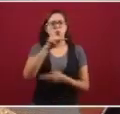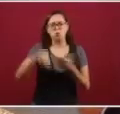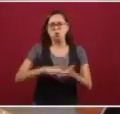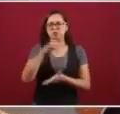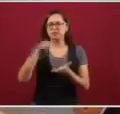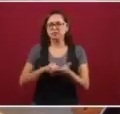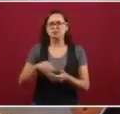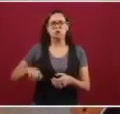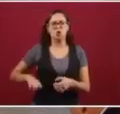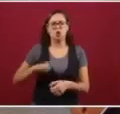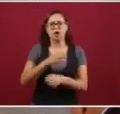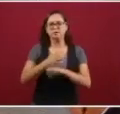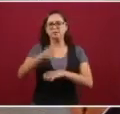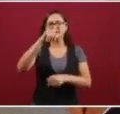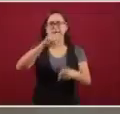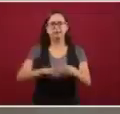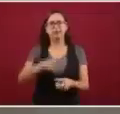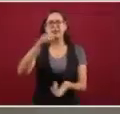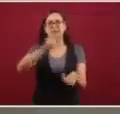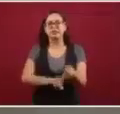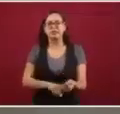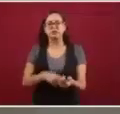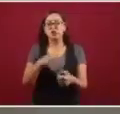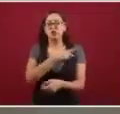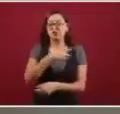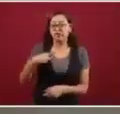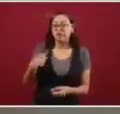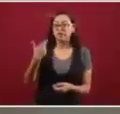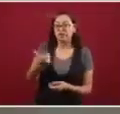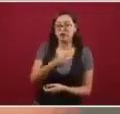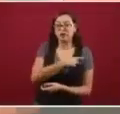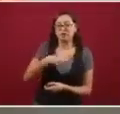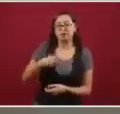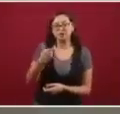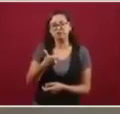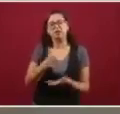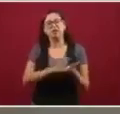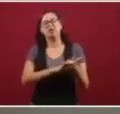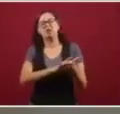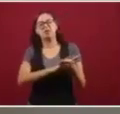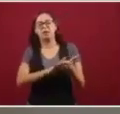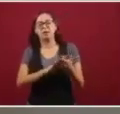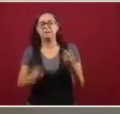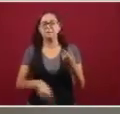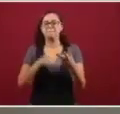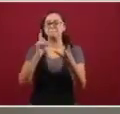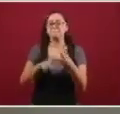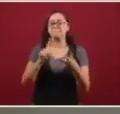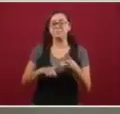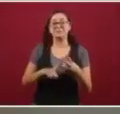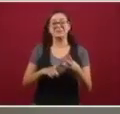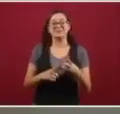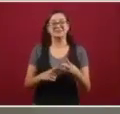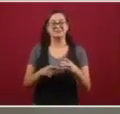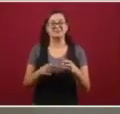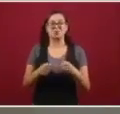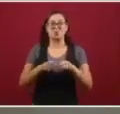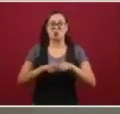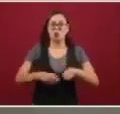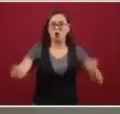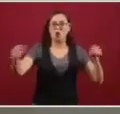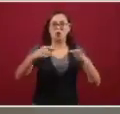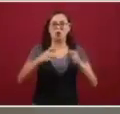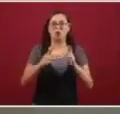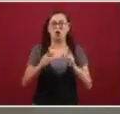estatales, etcétera. Y el huachicol del cable, también se habla que hay un robo muy importante del cable. ¿Podríamos tener estas tres